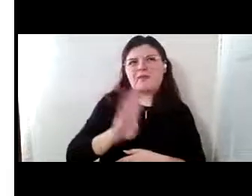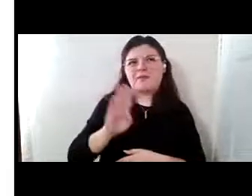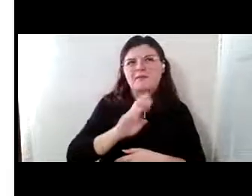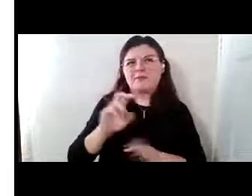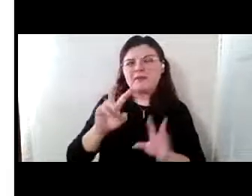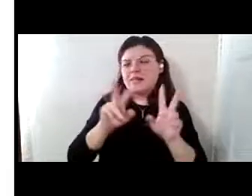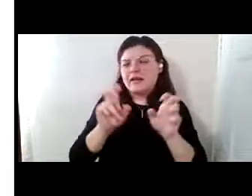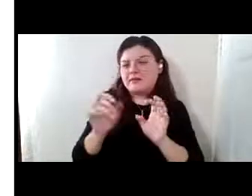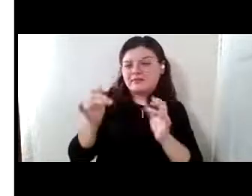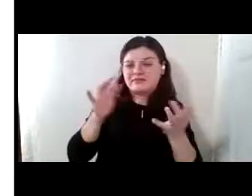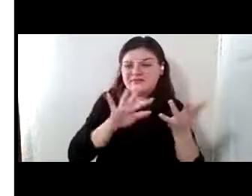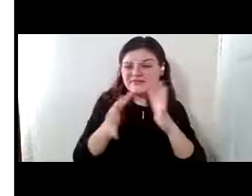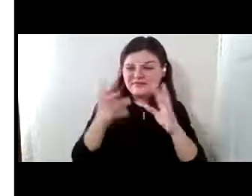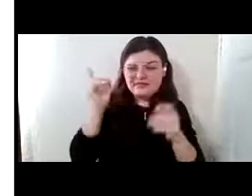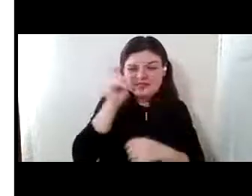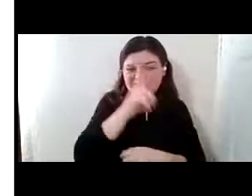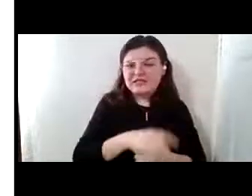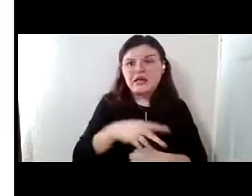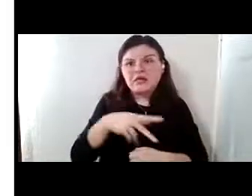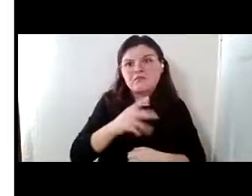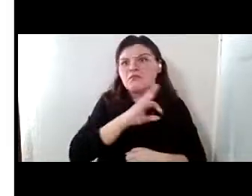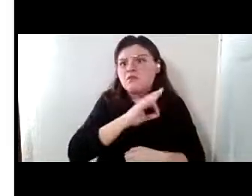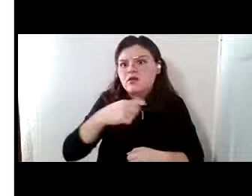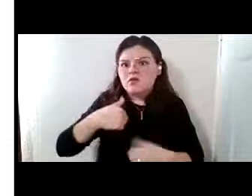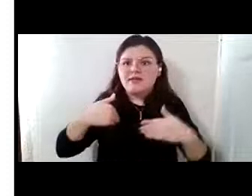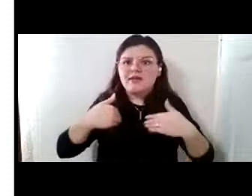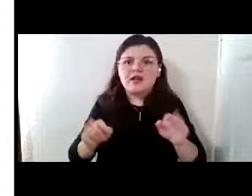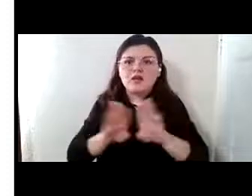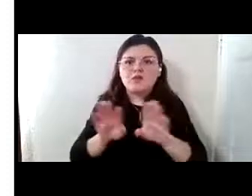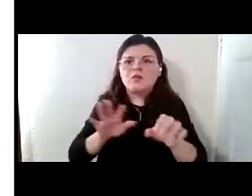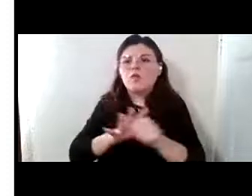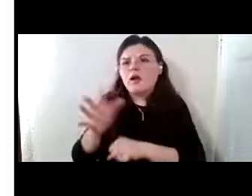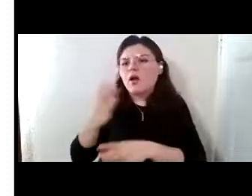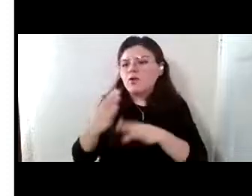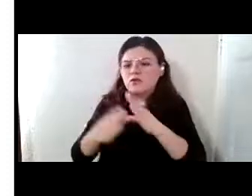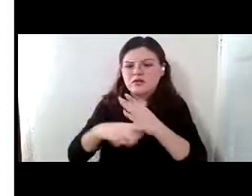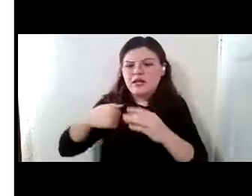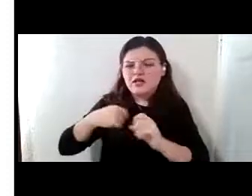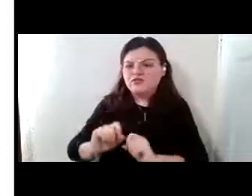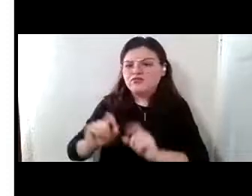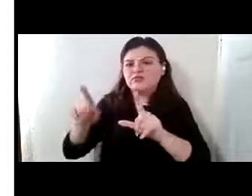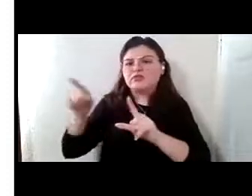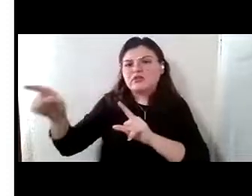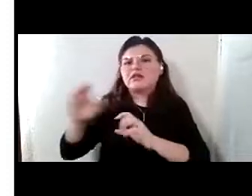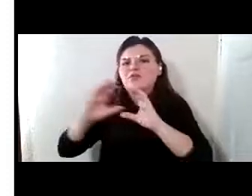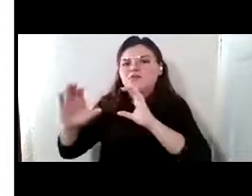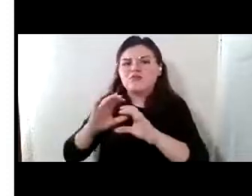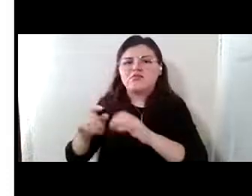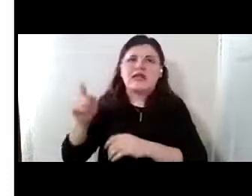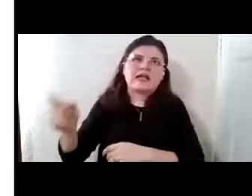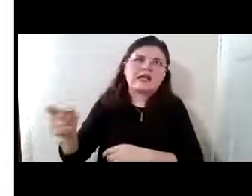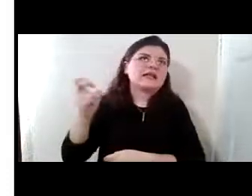importante poder identificar qué les estoy comunicando. A lo mejor yo les estoy diciendo, no, el abuso sexual